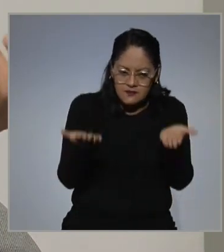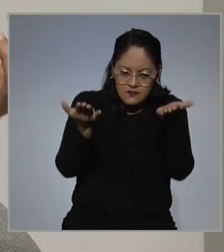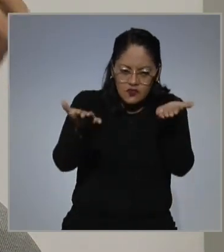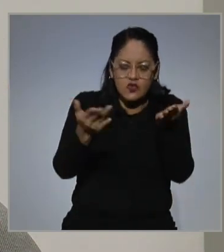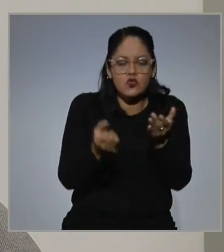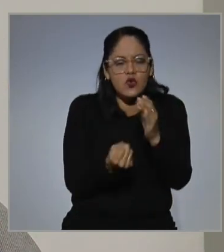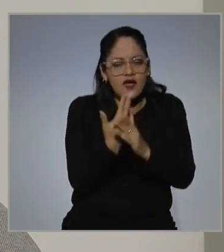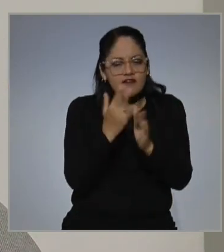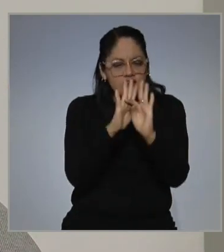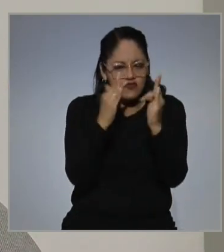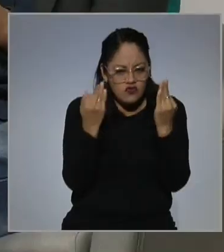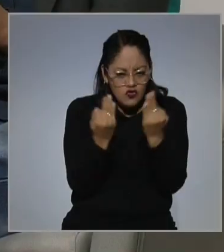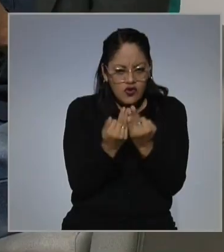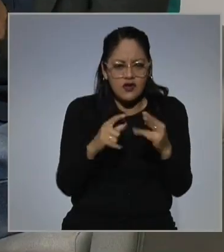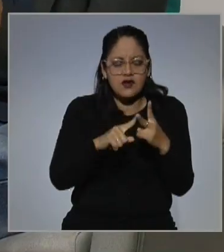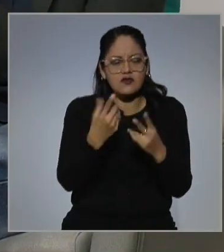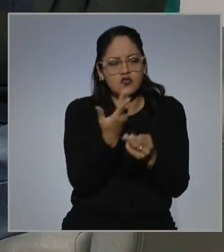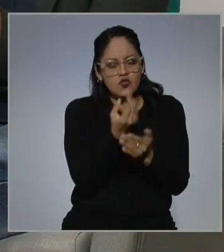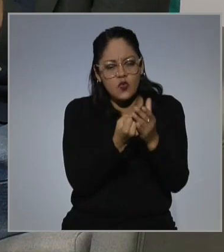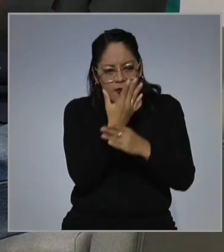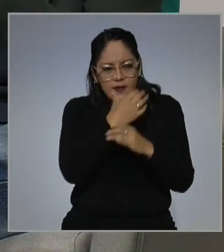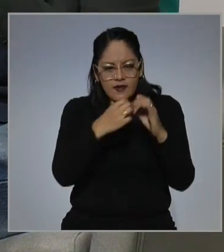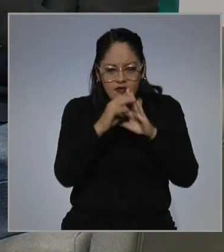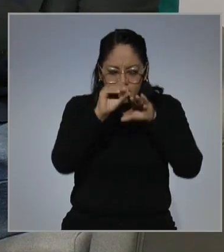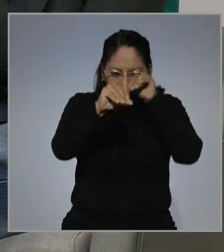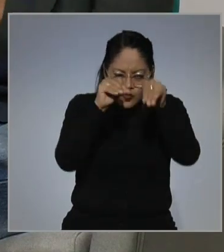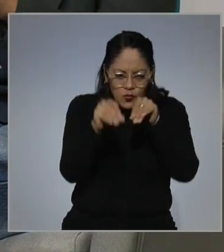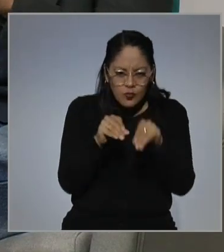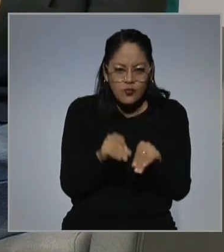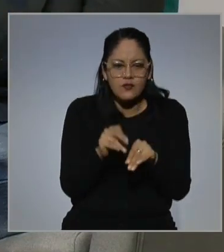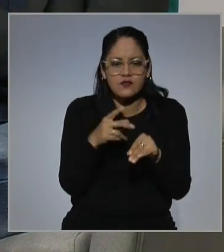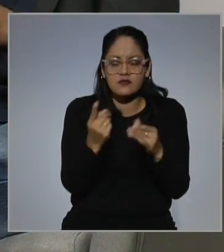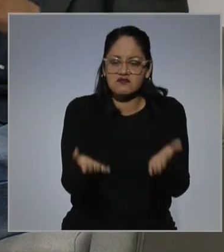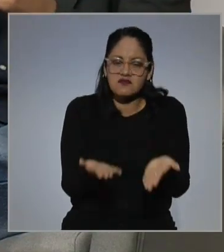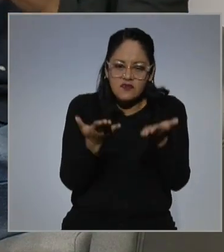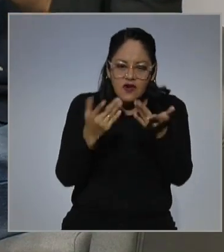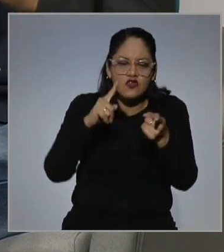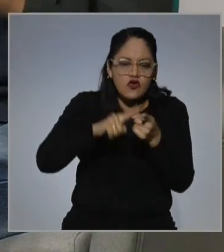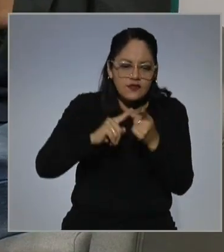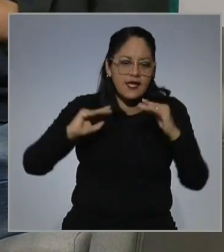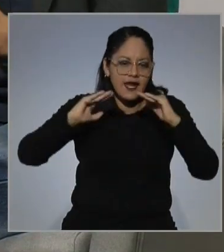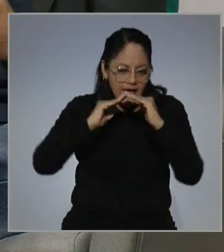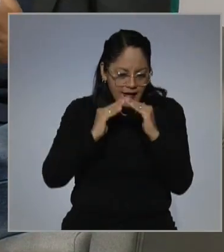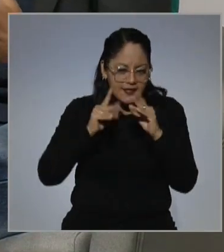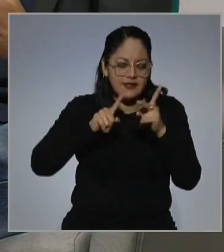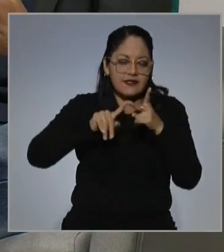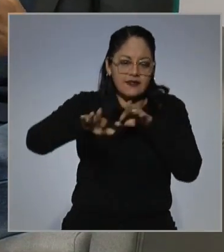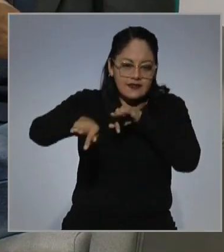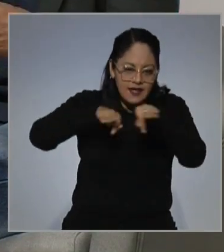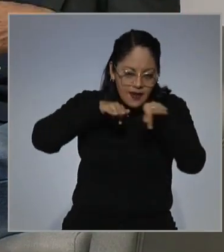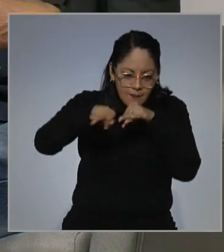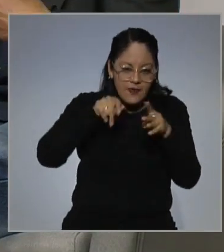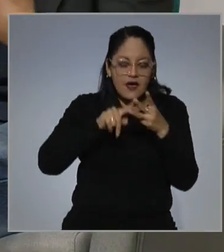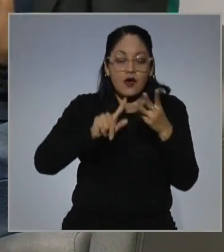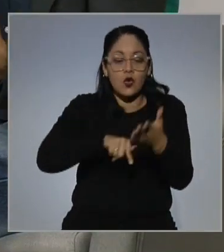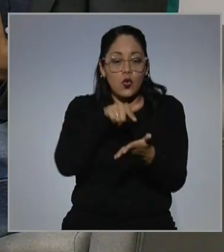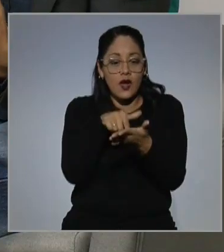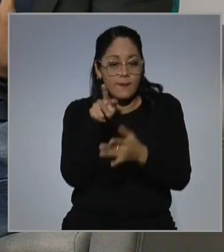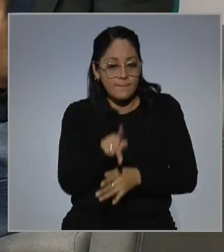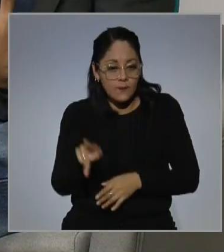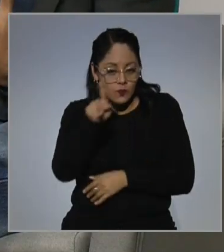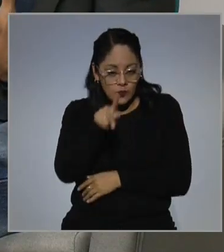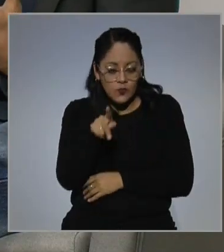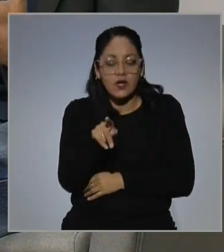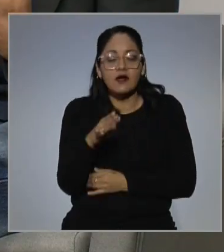formas, que va incluyendo nuevos elementos en esa pequeña ofrenda, en la casa, en el trabajo, en el espacio público, que